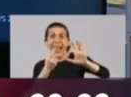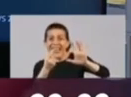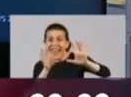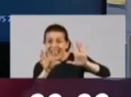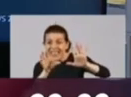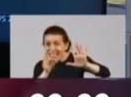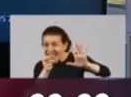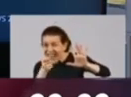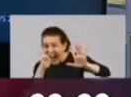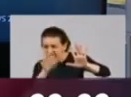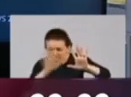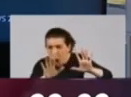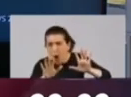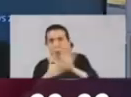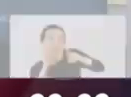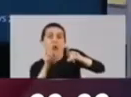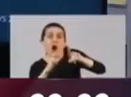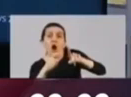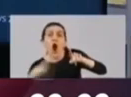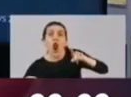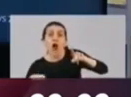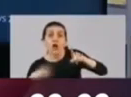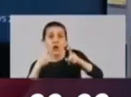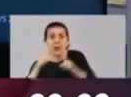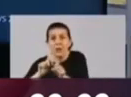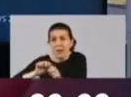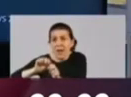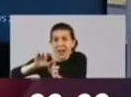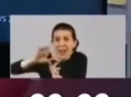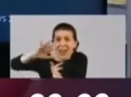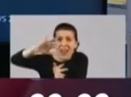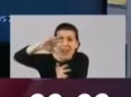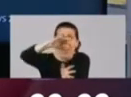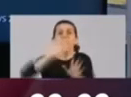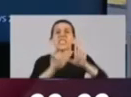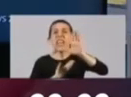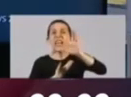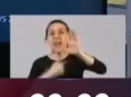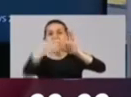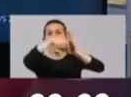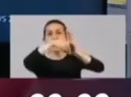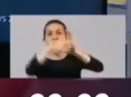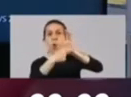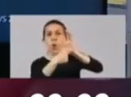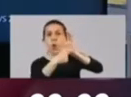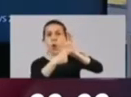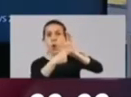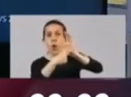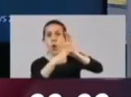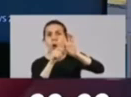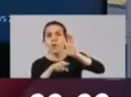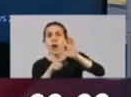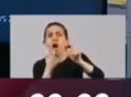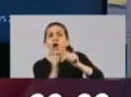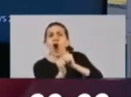blanca, hoy está coloreada. Fíjense lo que le pasa al sur de Santa Fe, donde Rosario tiene